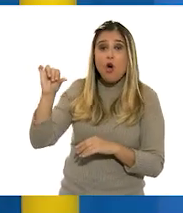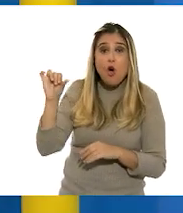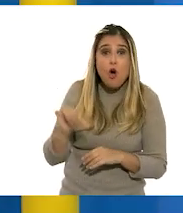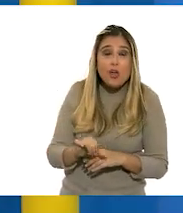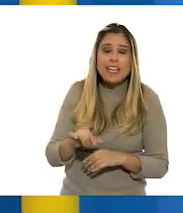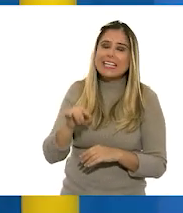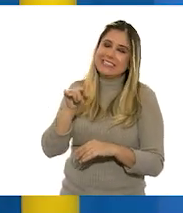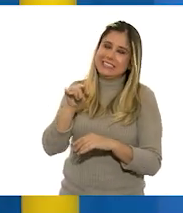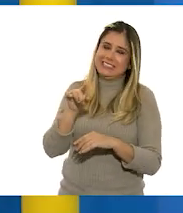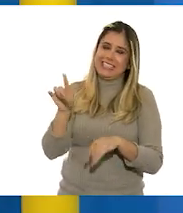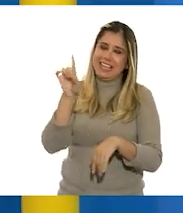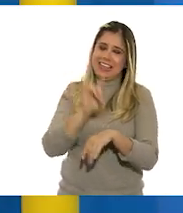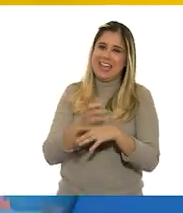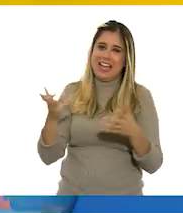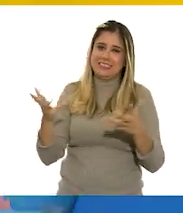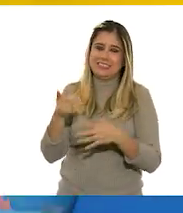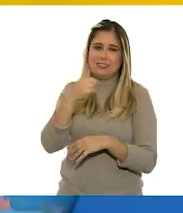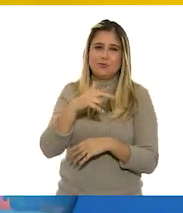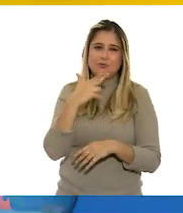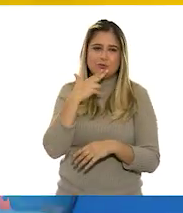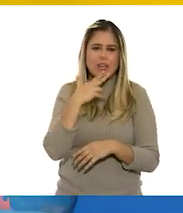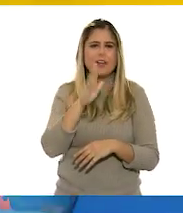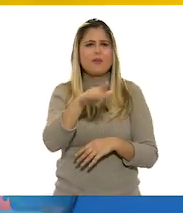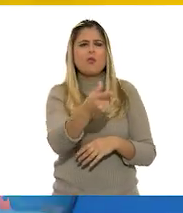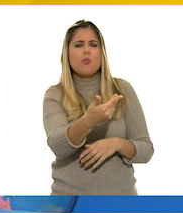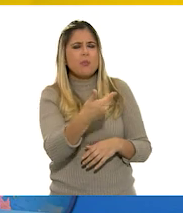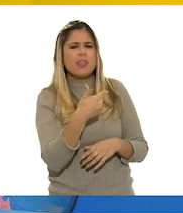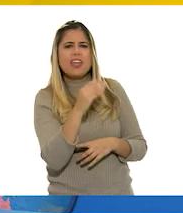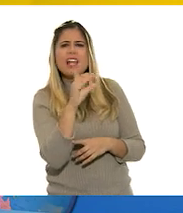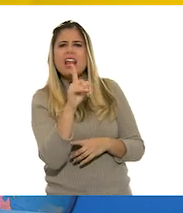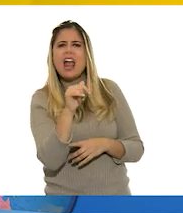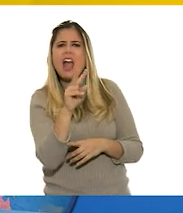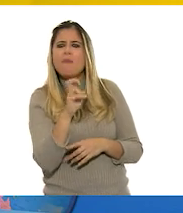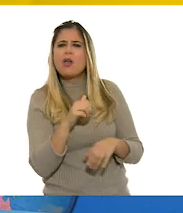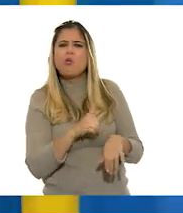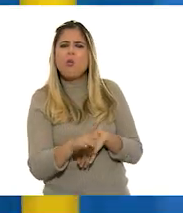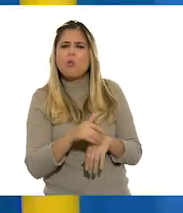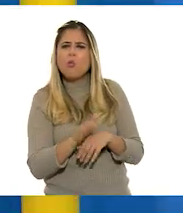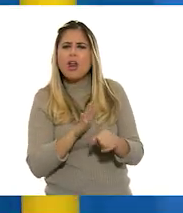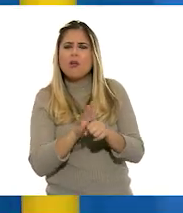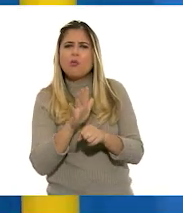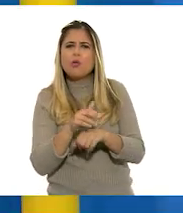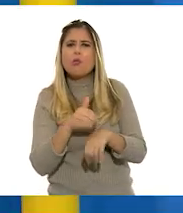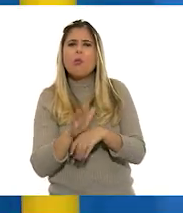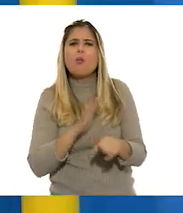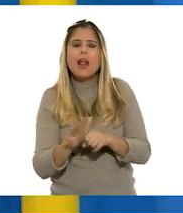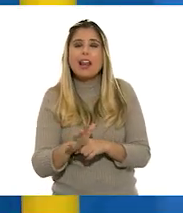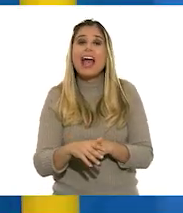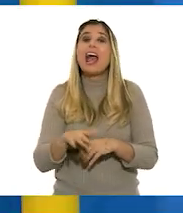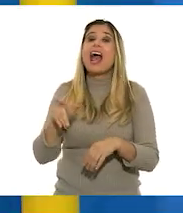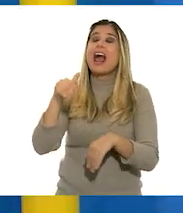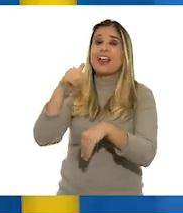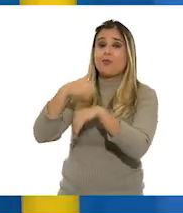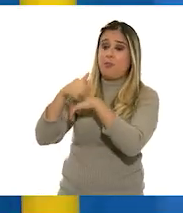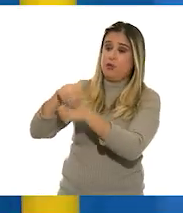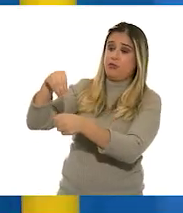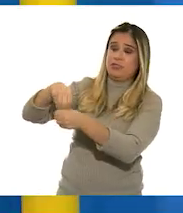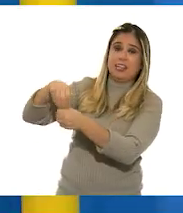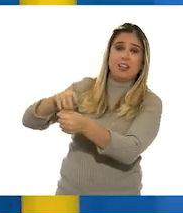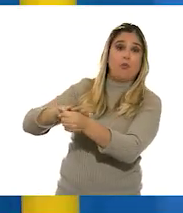día. Ok, pero me está pidiendo una clave, profesor. Ok, la clave es la